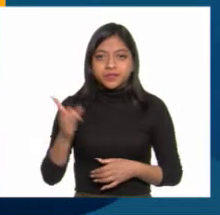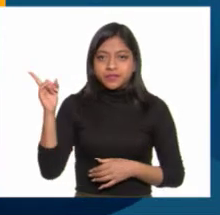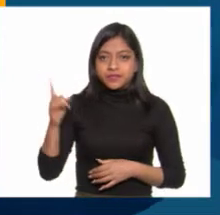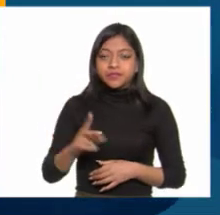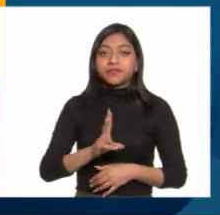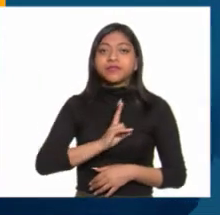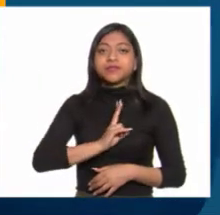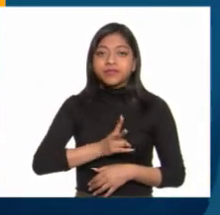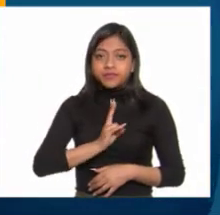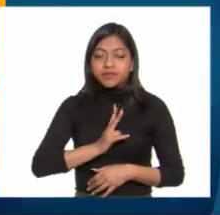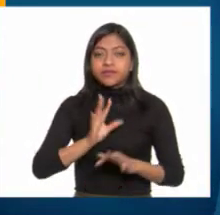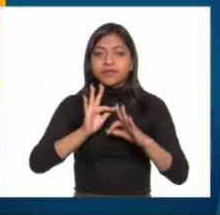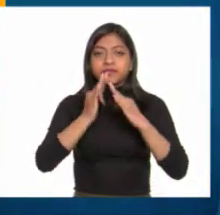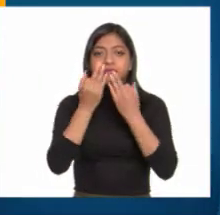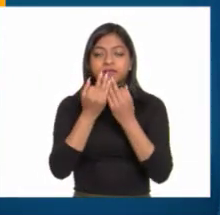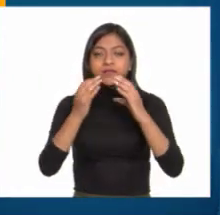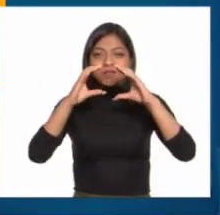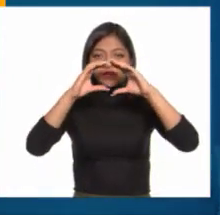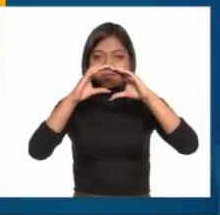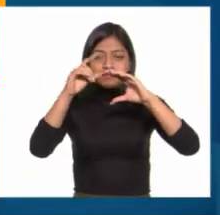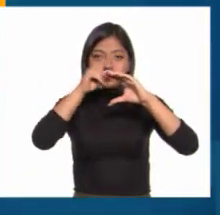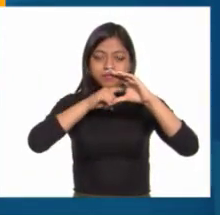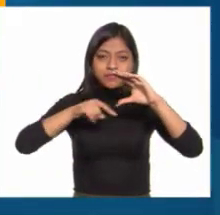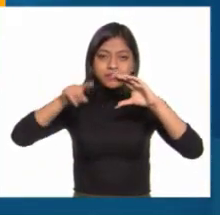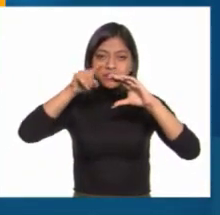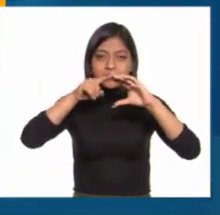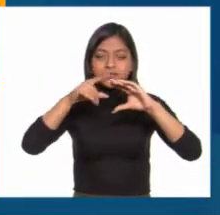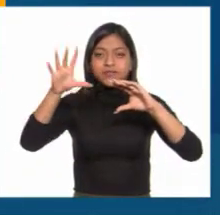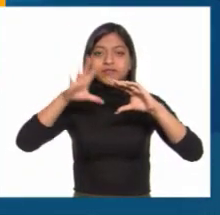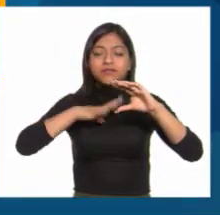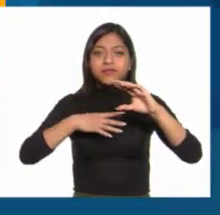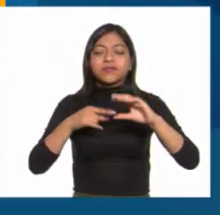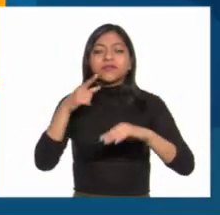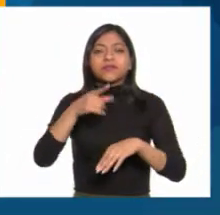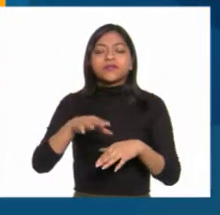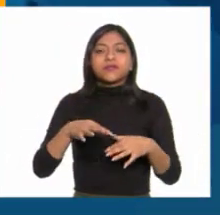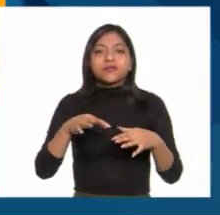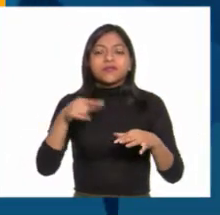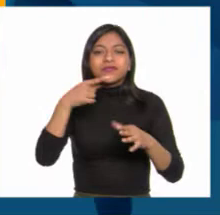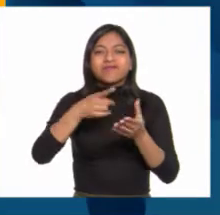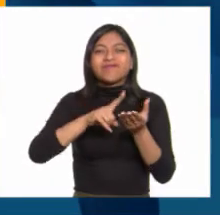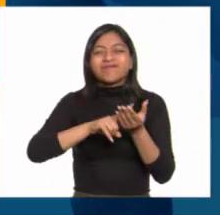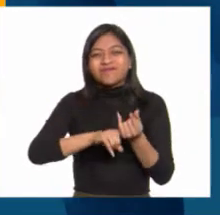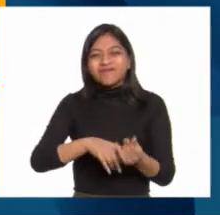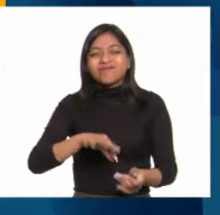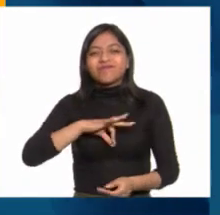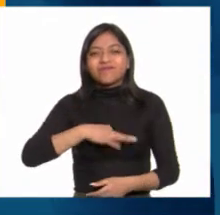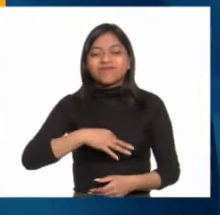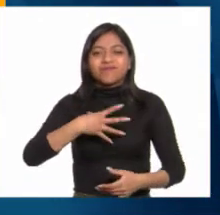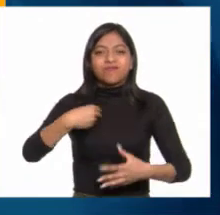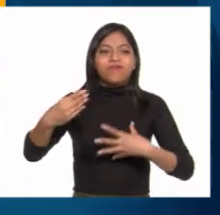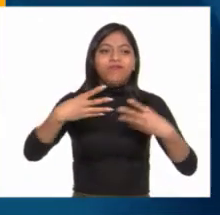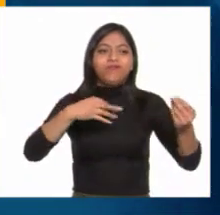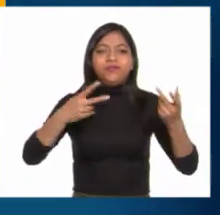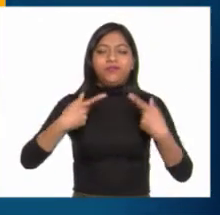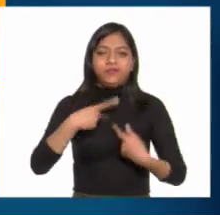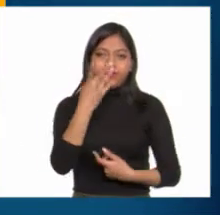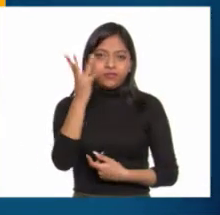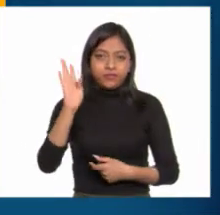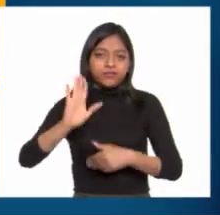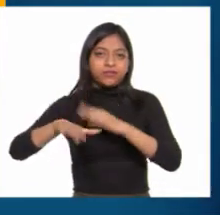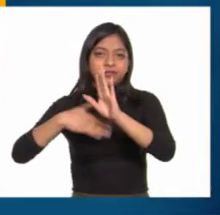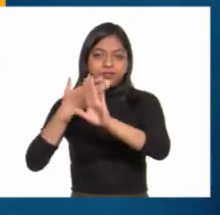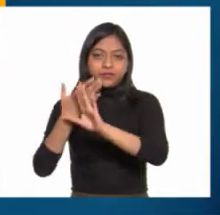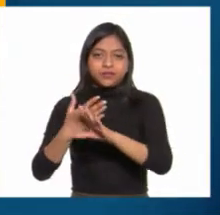un virus de forma circular que contiene material genético infeccioso para los seres humanos,